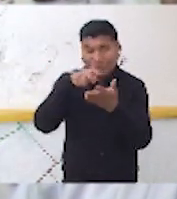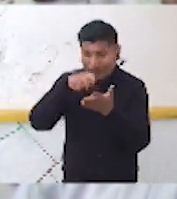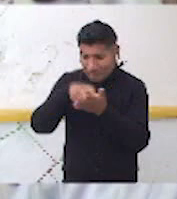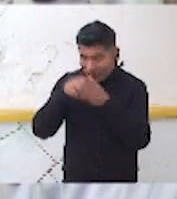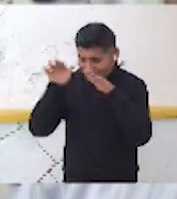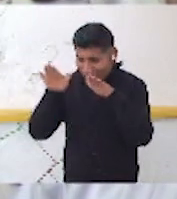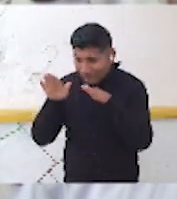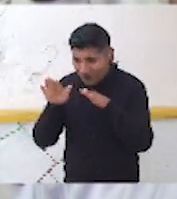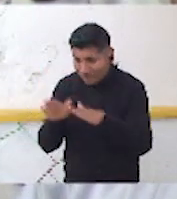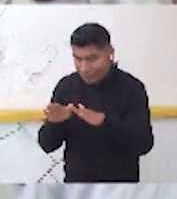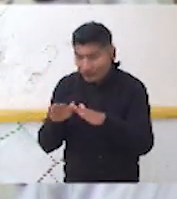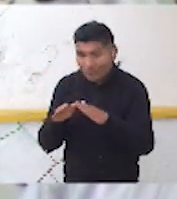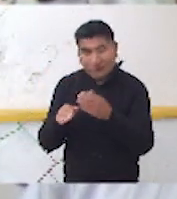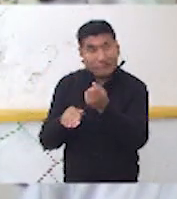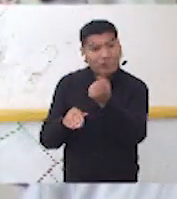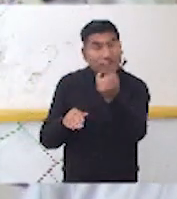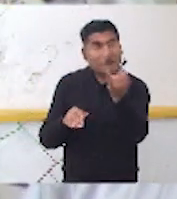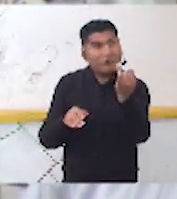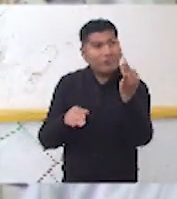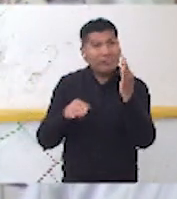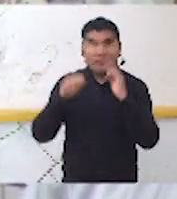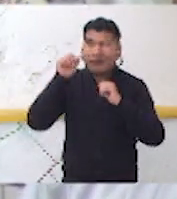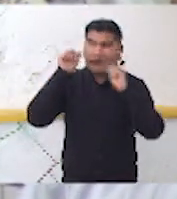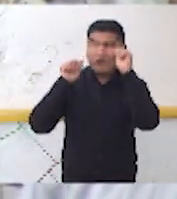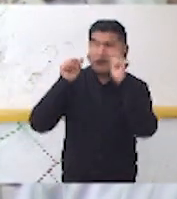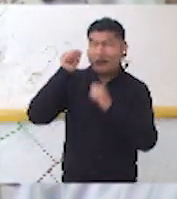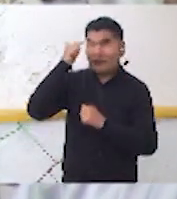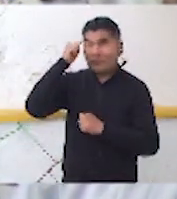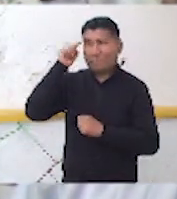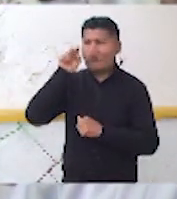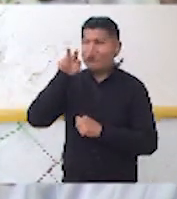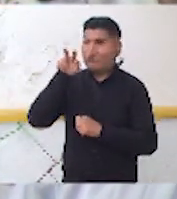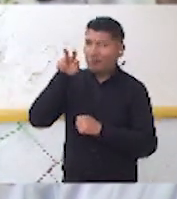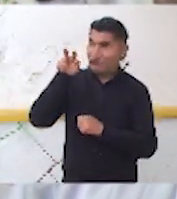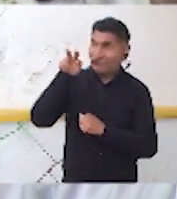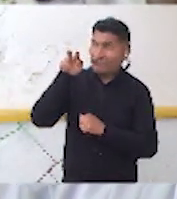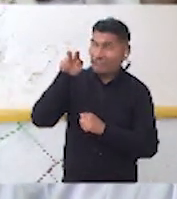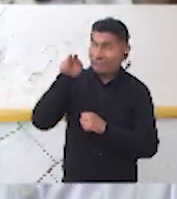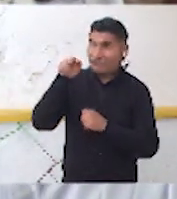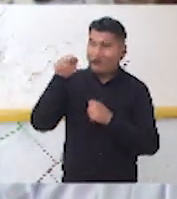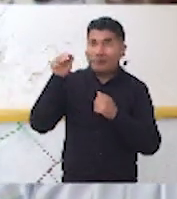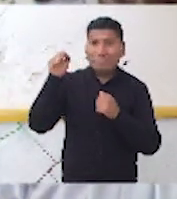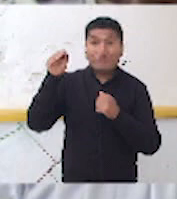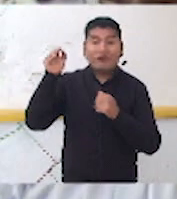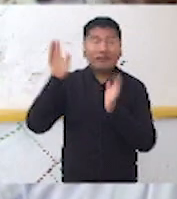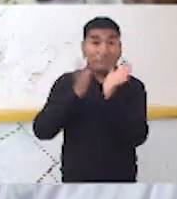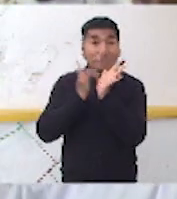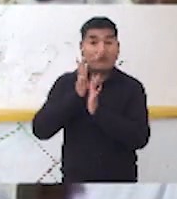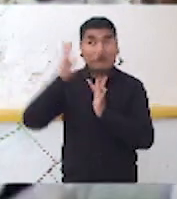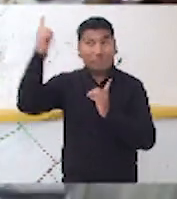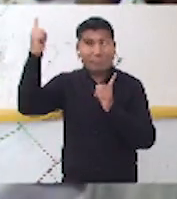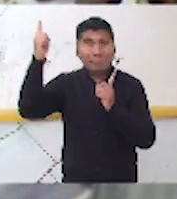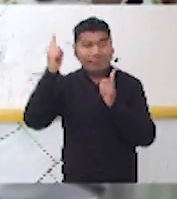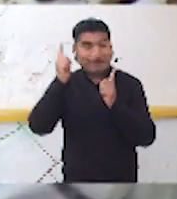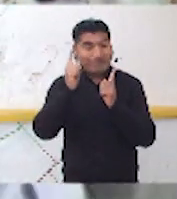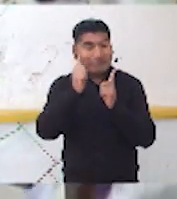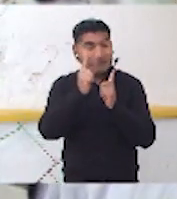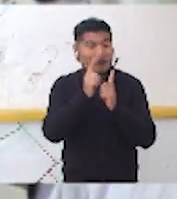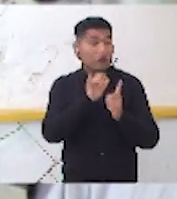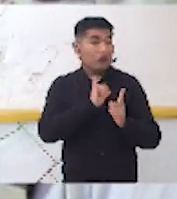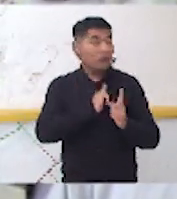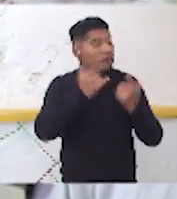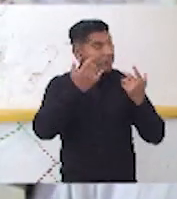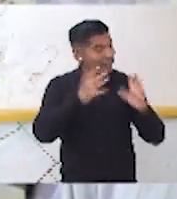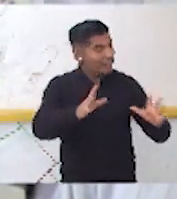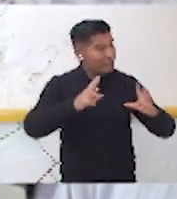embargo, algunos todavía dudaron. Acercándose, Jesús les dijo: «Yo he